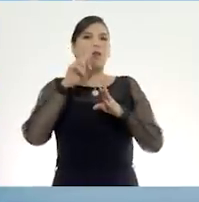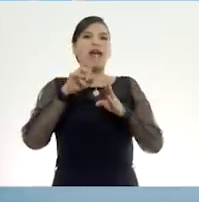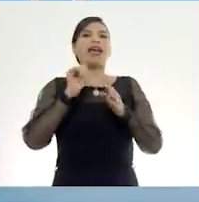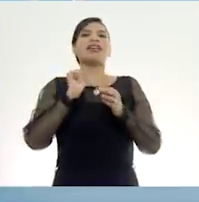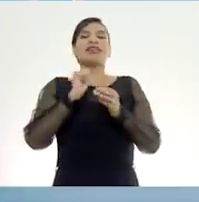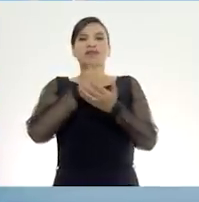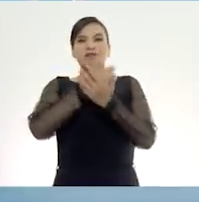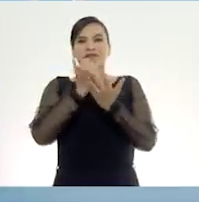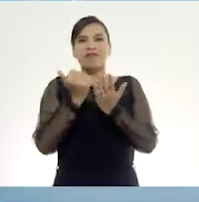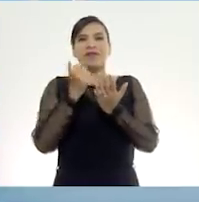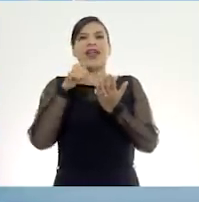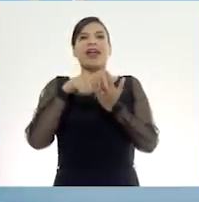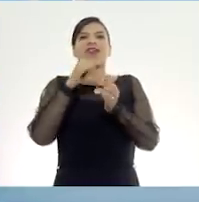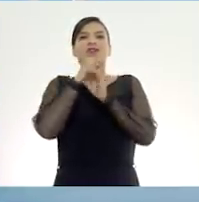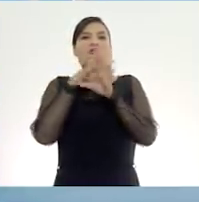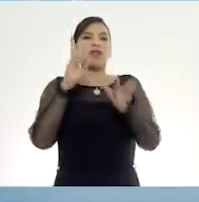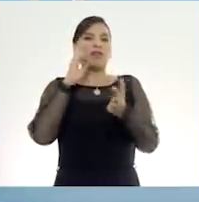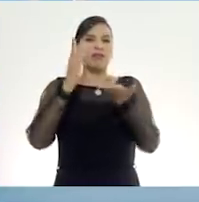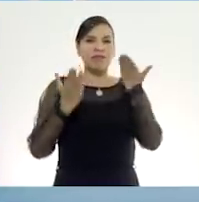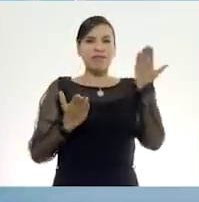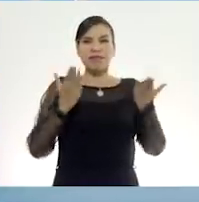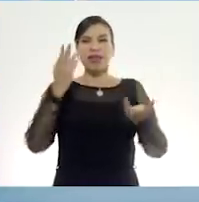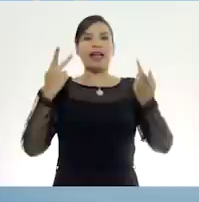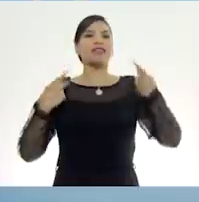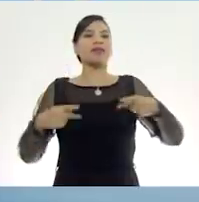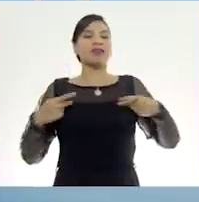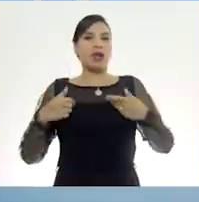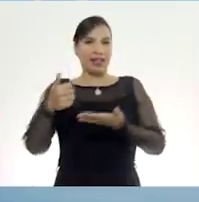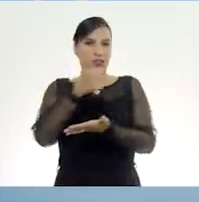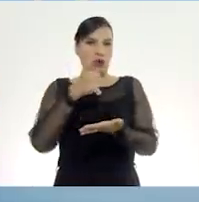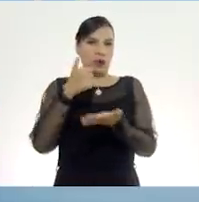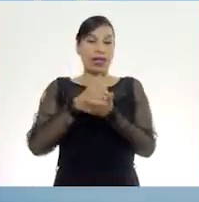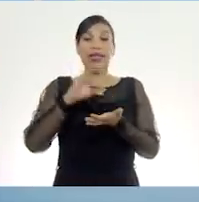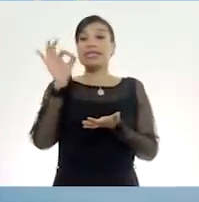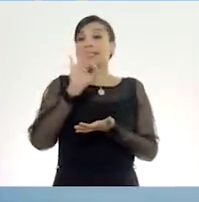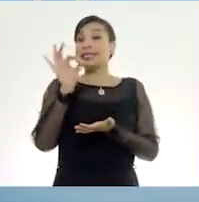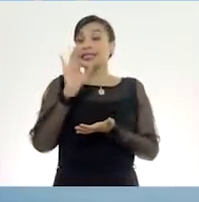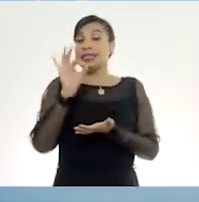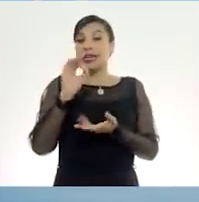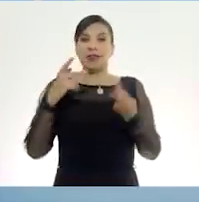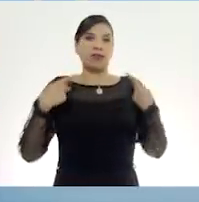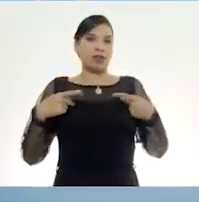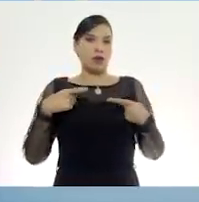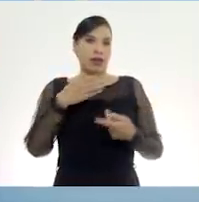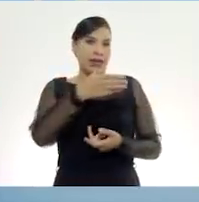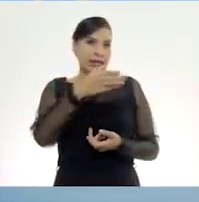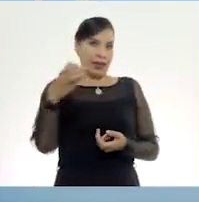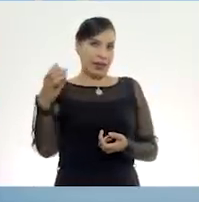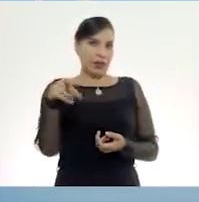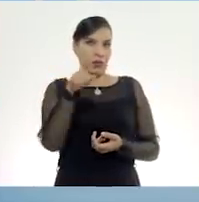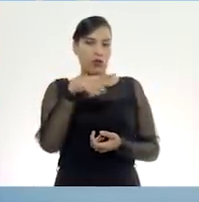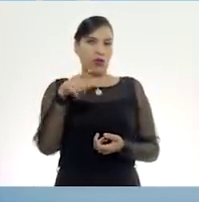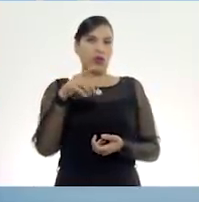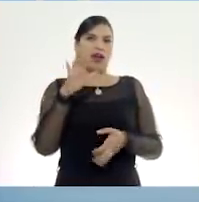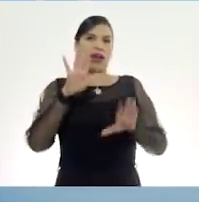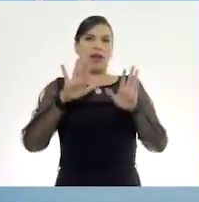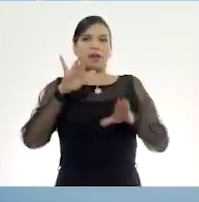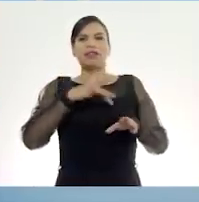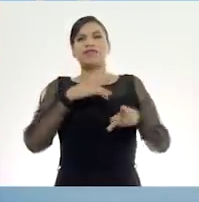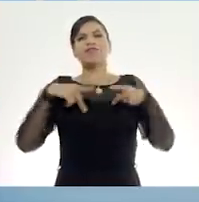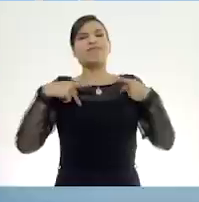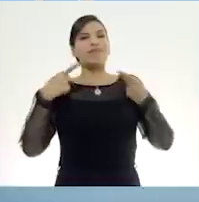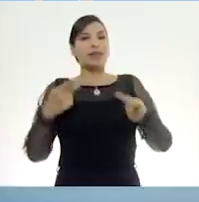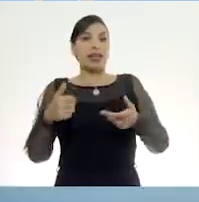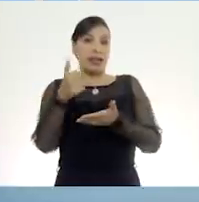a lo mejor vamos a ver el comparativo con la gente de la ciudad. Si bien la gente del campo estaba muy vulnerable, créanme que las